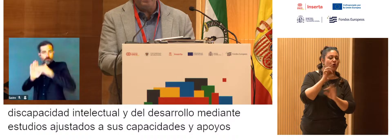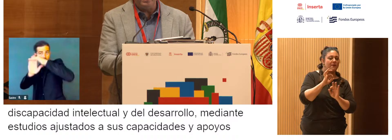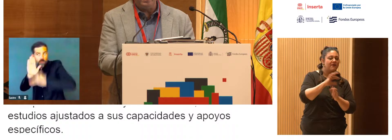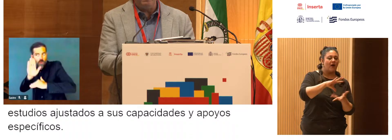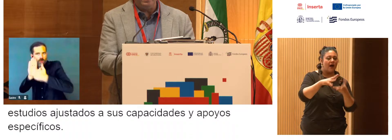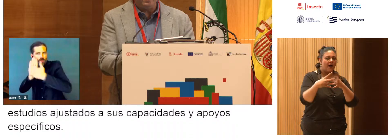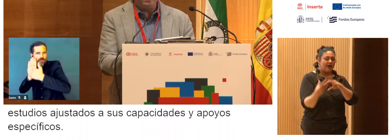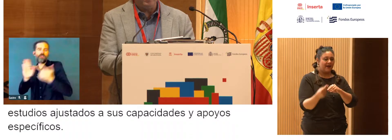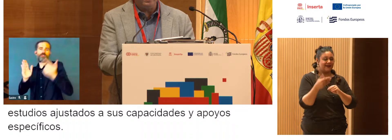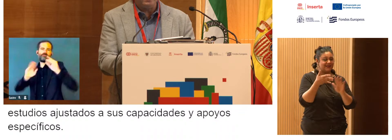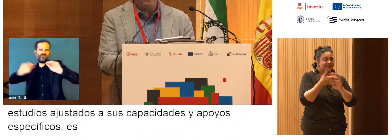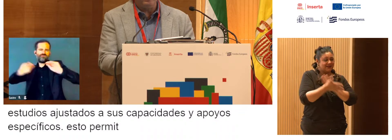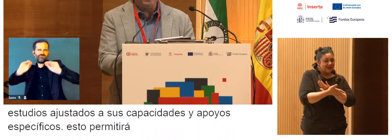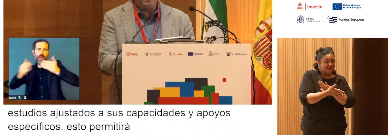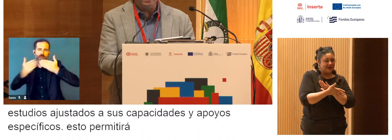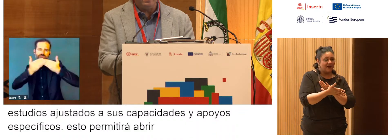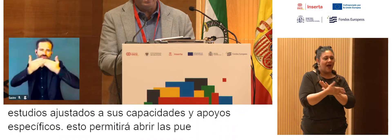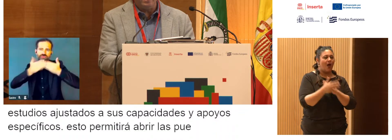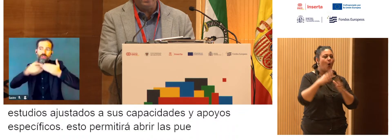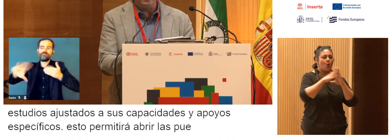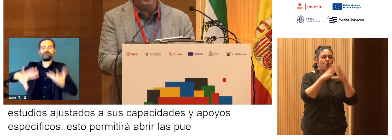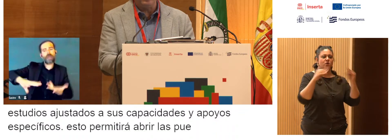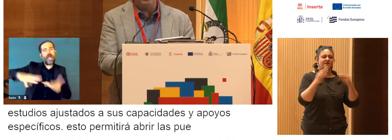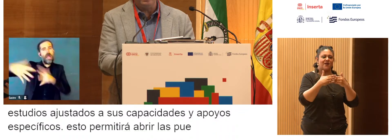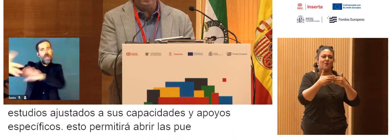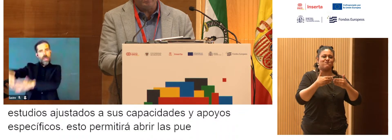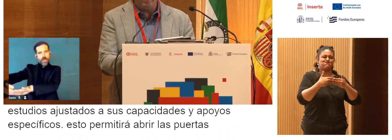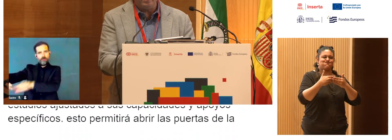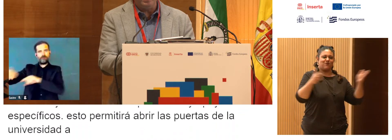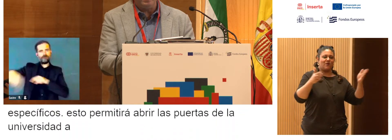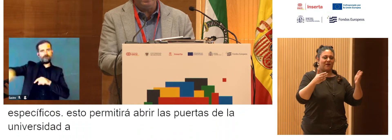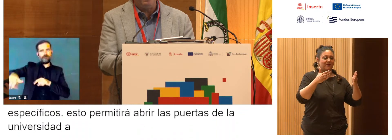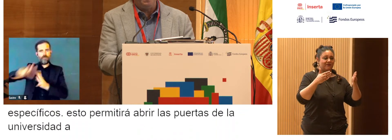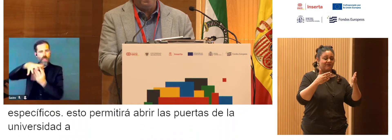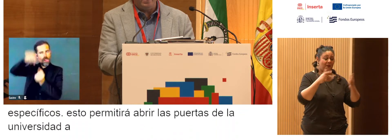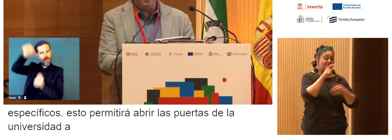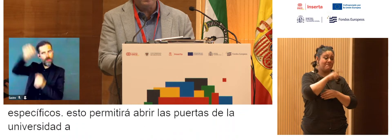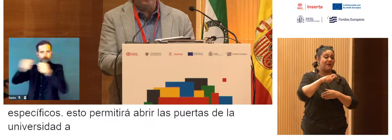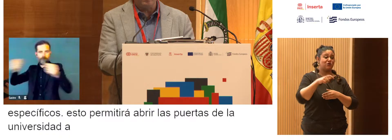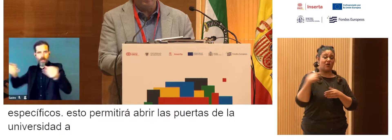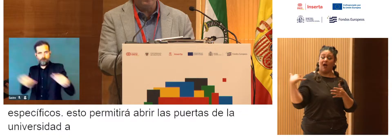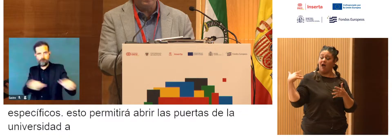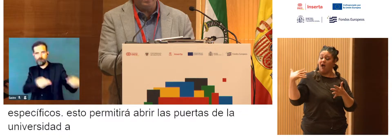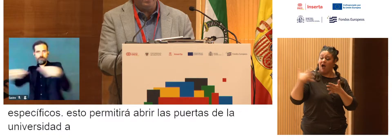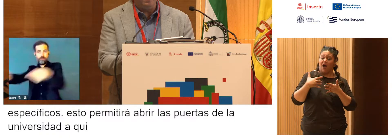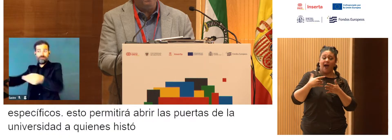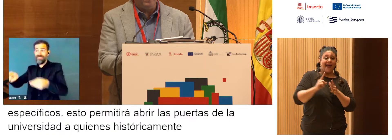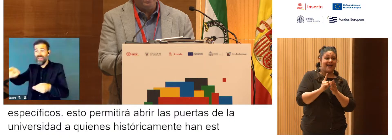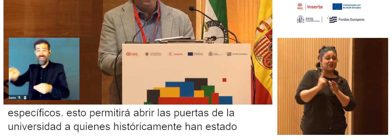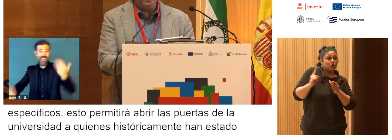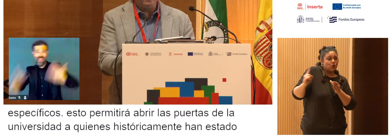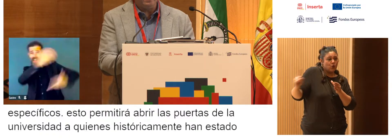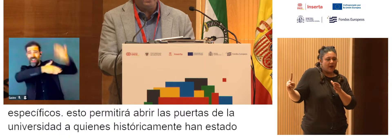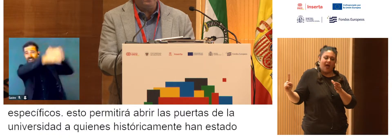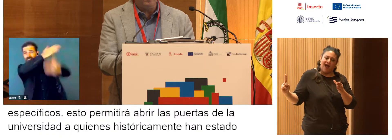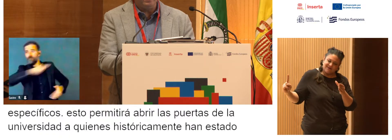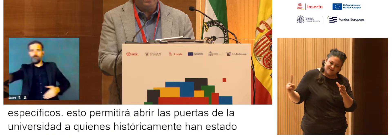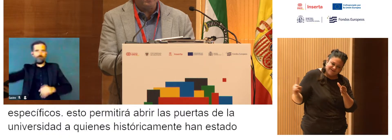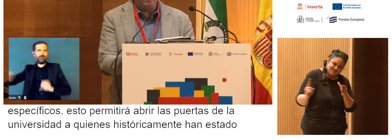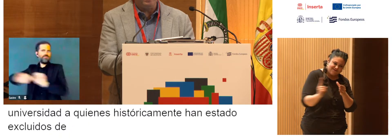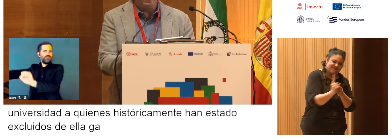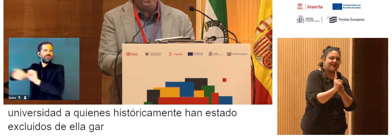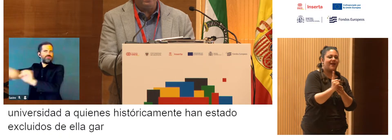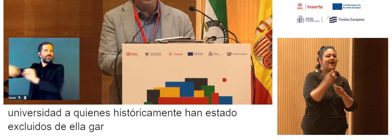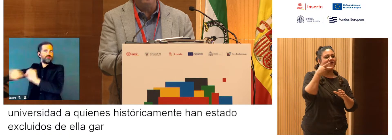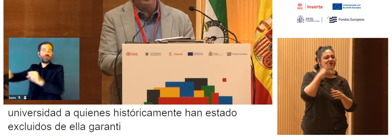Esto permitirá abrir las puertas de la universidad a quienes históricamente han estado excluidos de ella, garantizando el